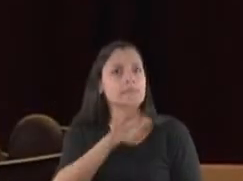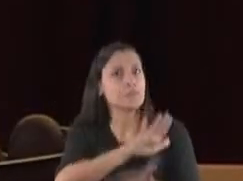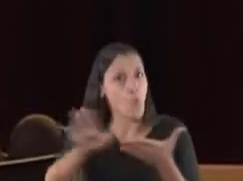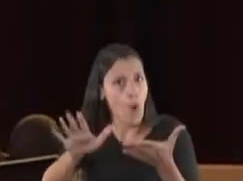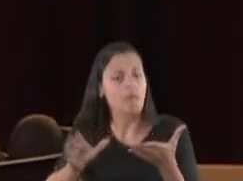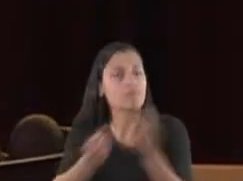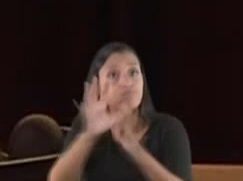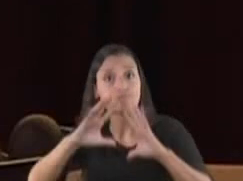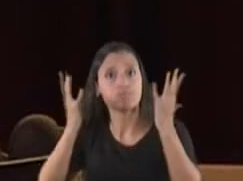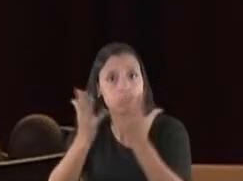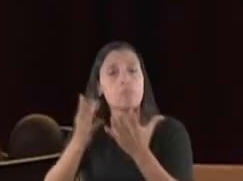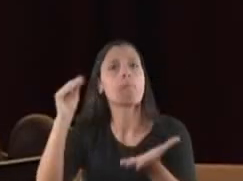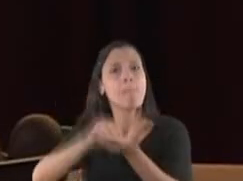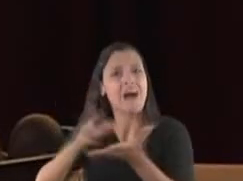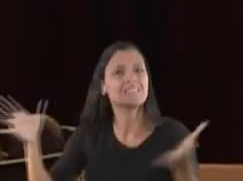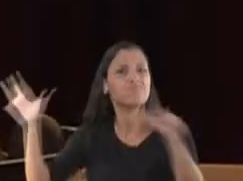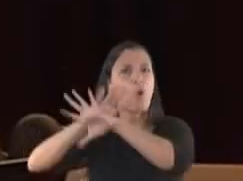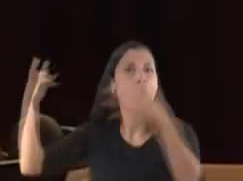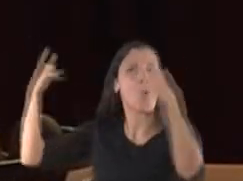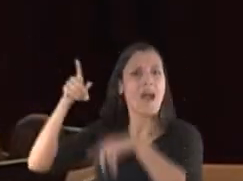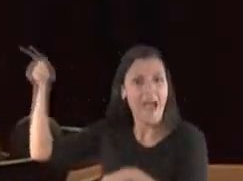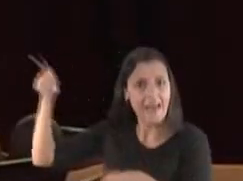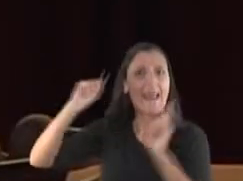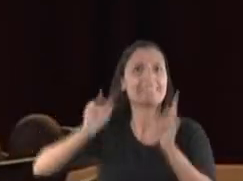guerra desatada por Rusia sobre Ucrania,